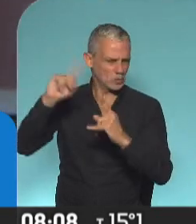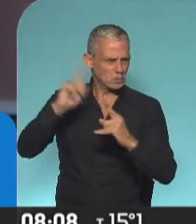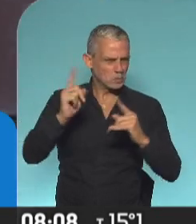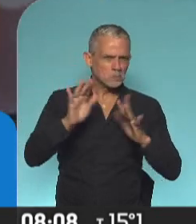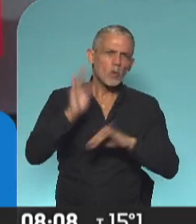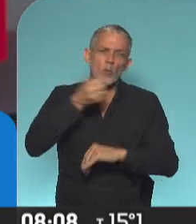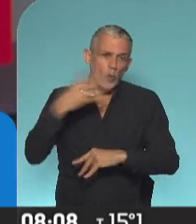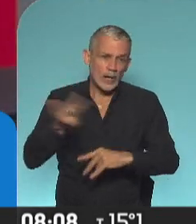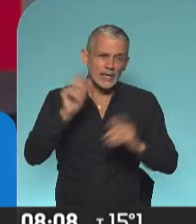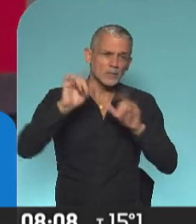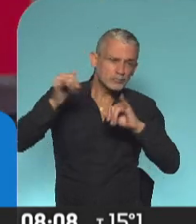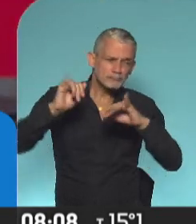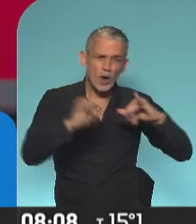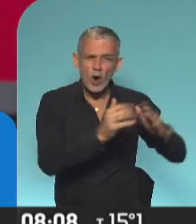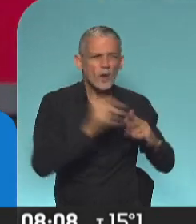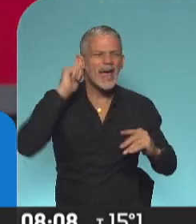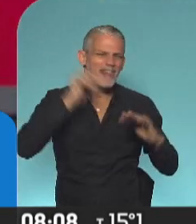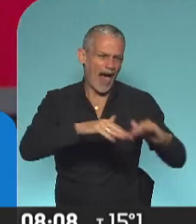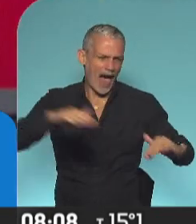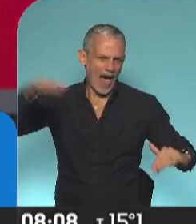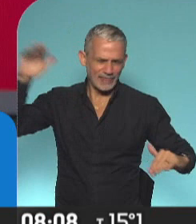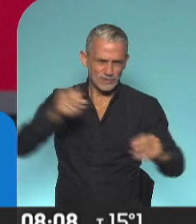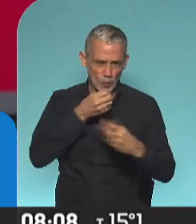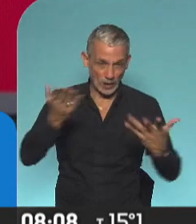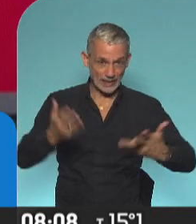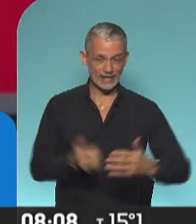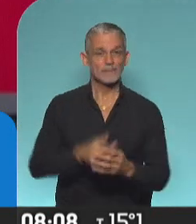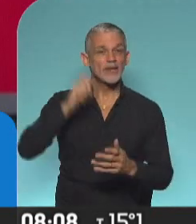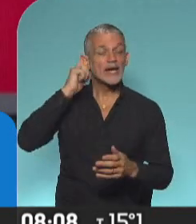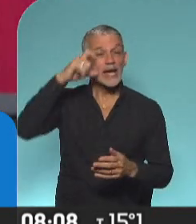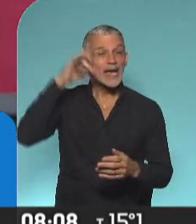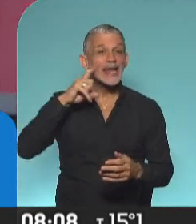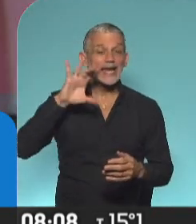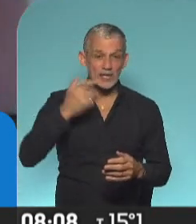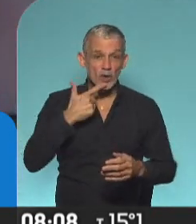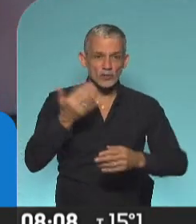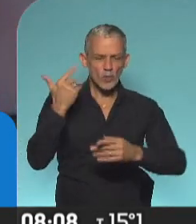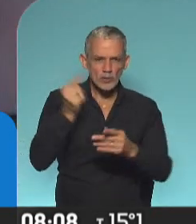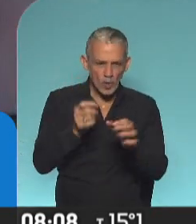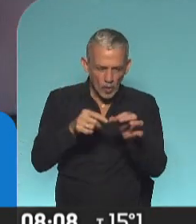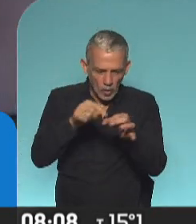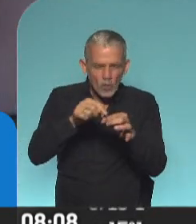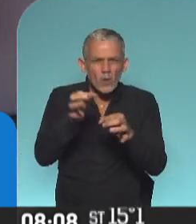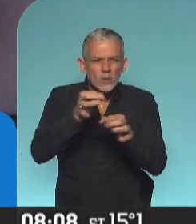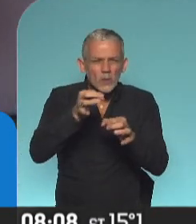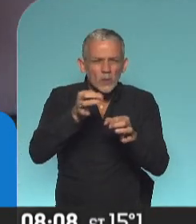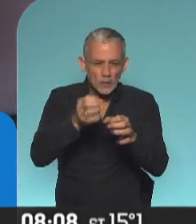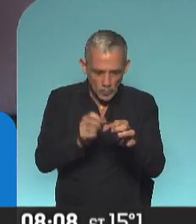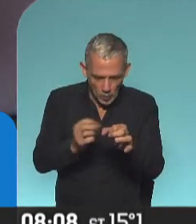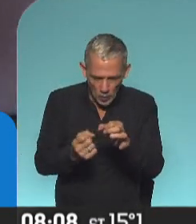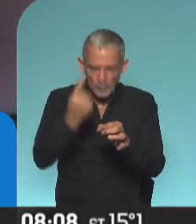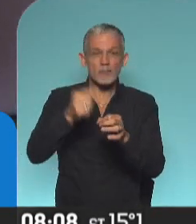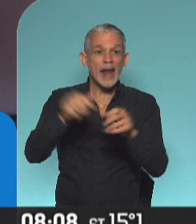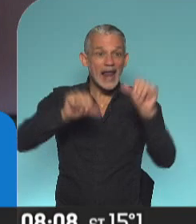los que utilizamos todos en todas las edades de la vida. Lo cierto es que, vos sabés que cuando una molécula nace por primera vez,